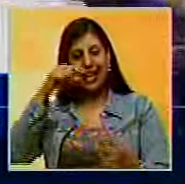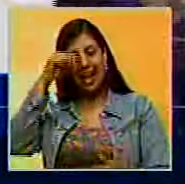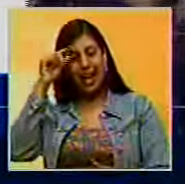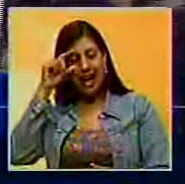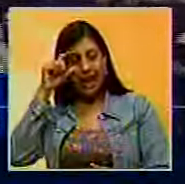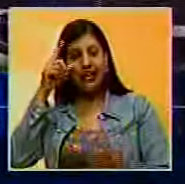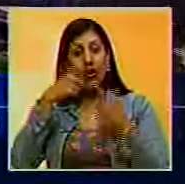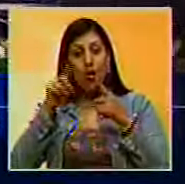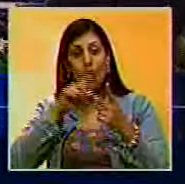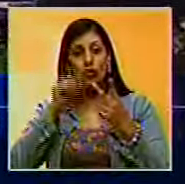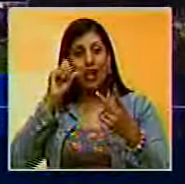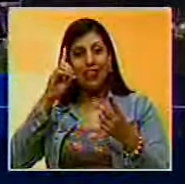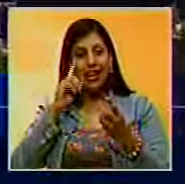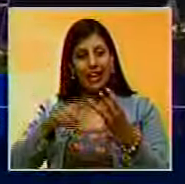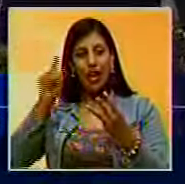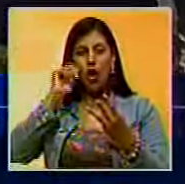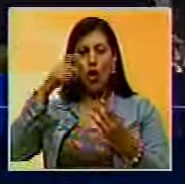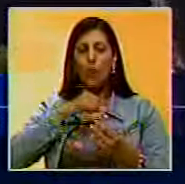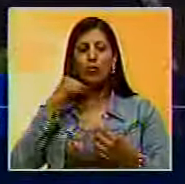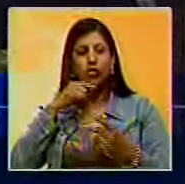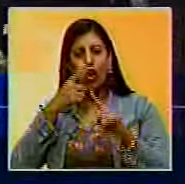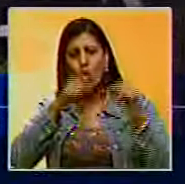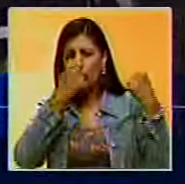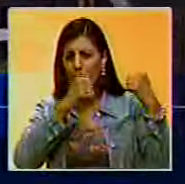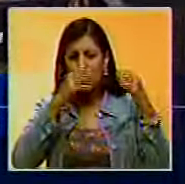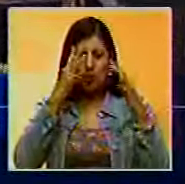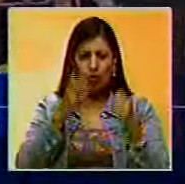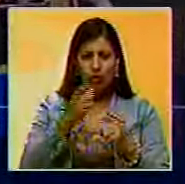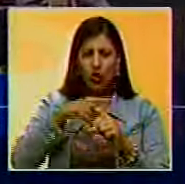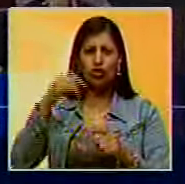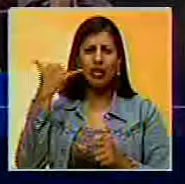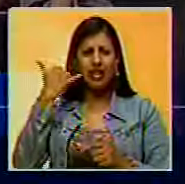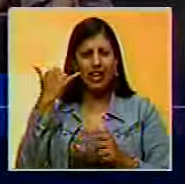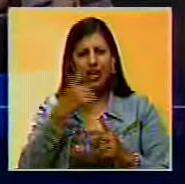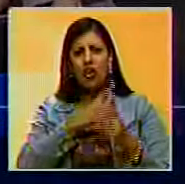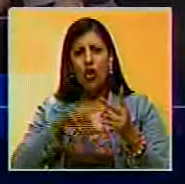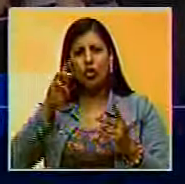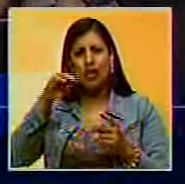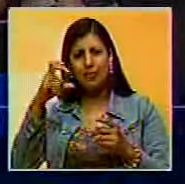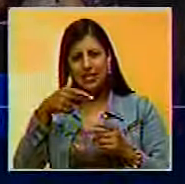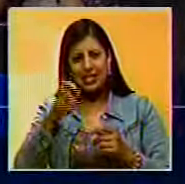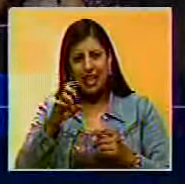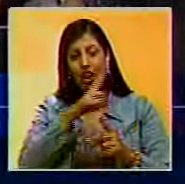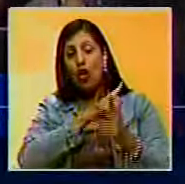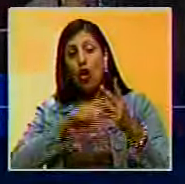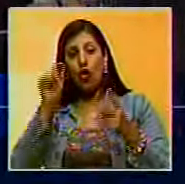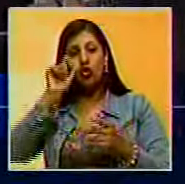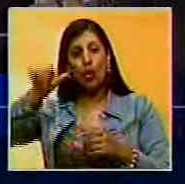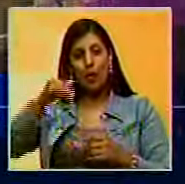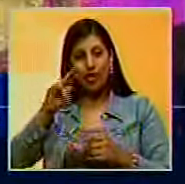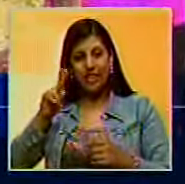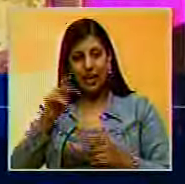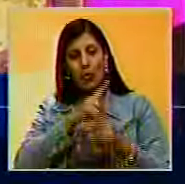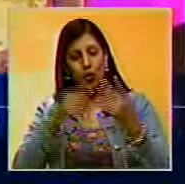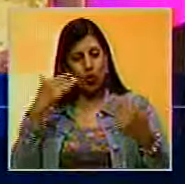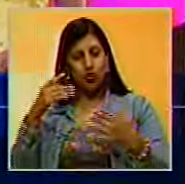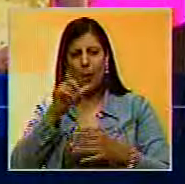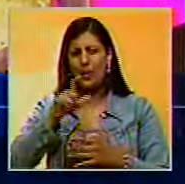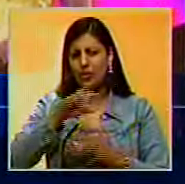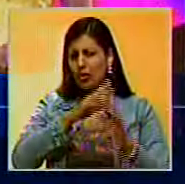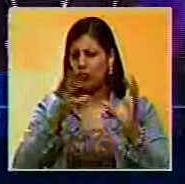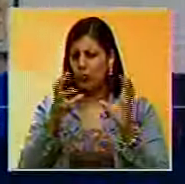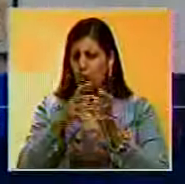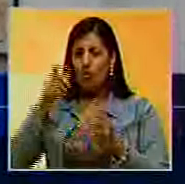Bacarela, Daniela Cosán, Michael Melamed, Yajaira Núñez, Jacqueline Rodríguez, Michelle de Andrade, José Ramón Barreto, Ivo Contreras y